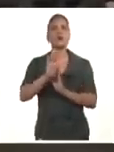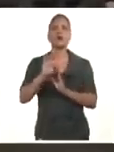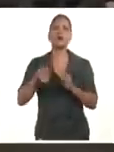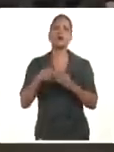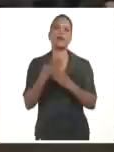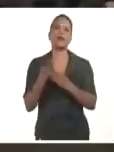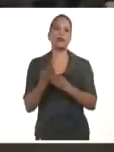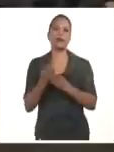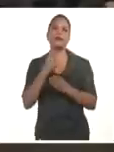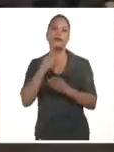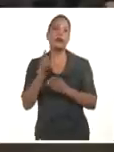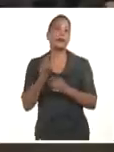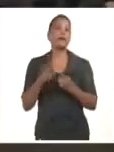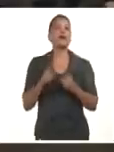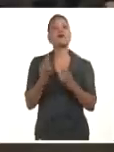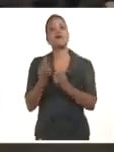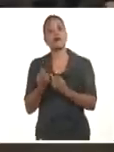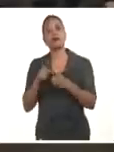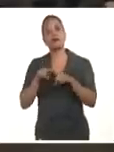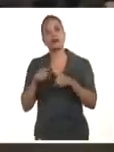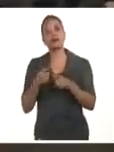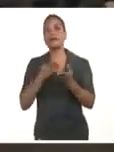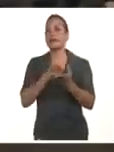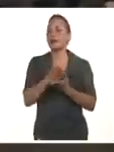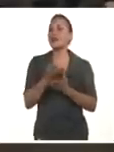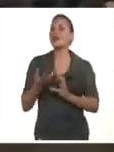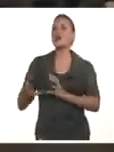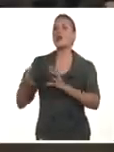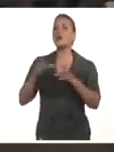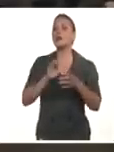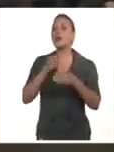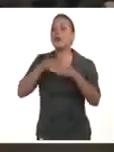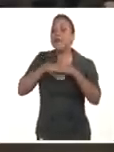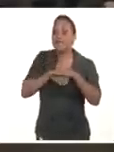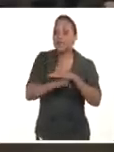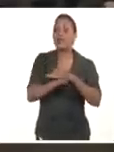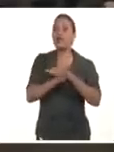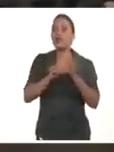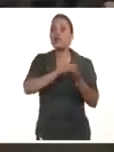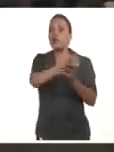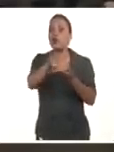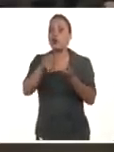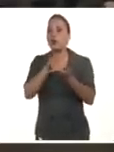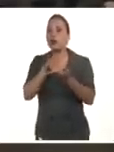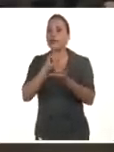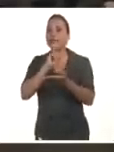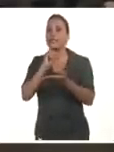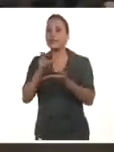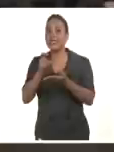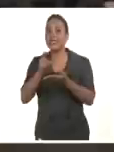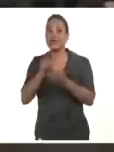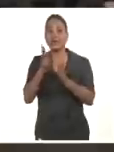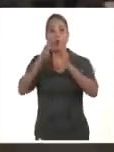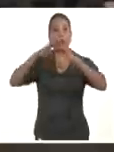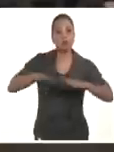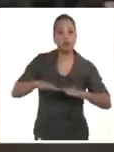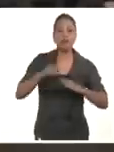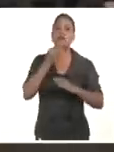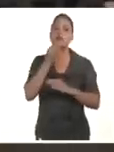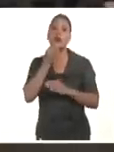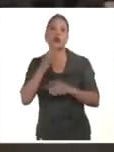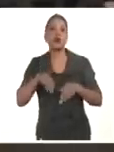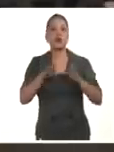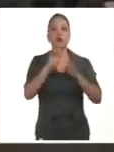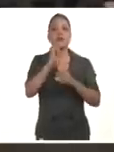día, no obstante, todavía ha sido muy complejo entrar a los puntos más al interior del hotel, dígase